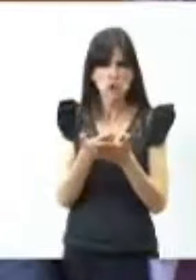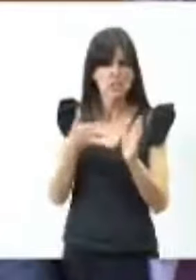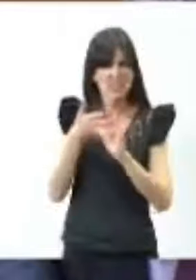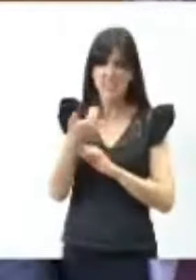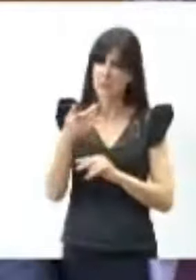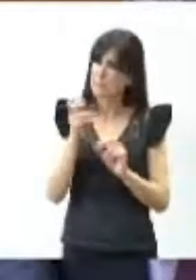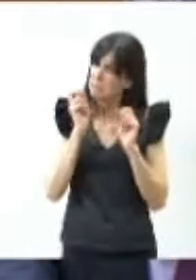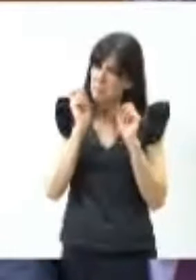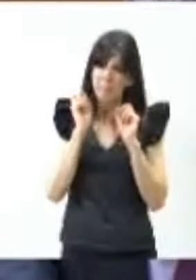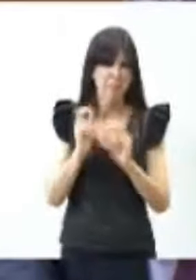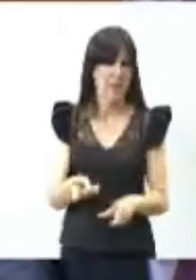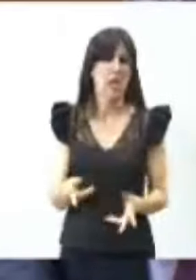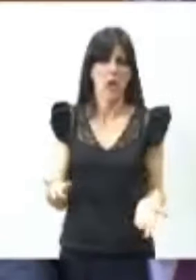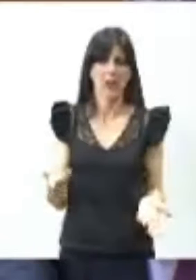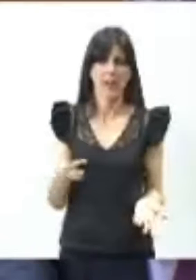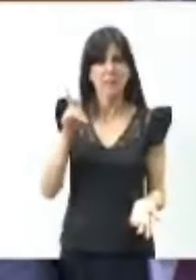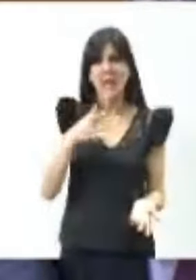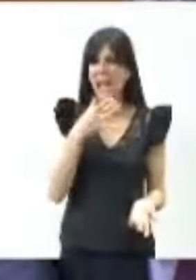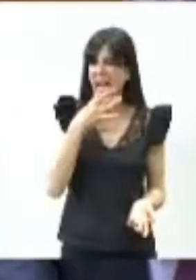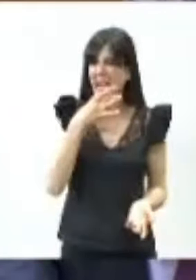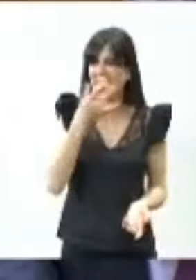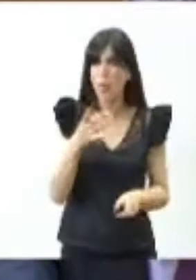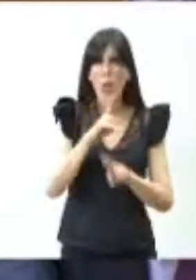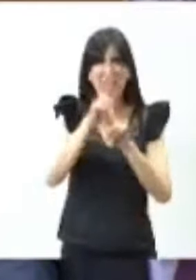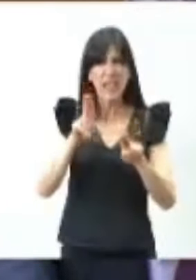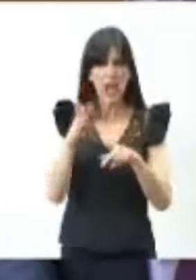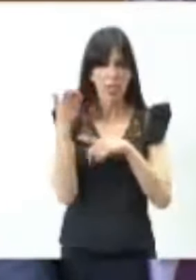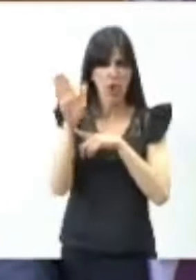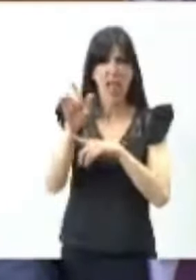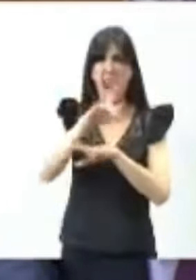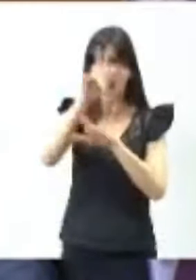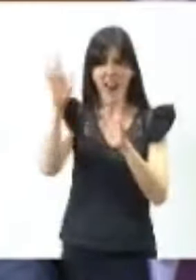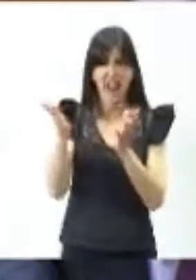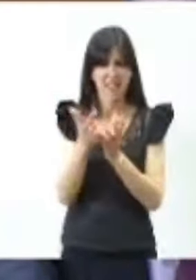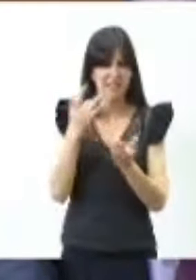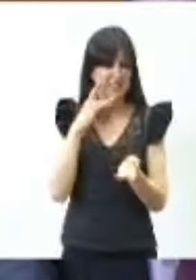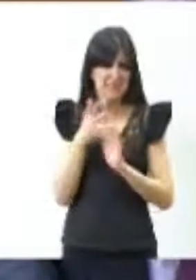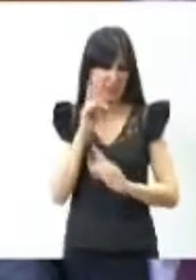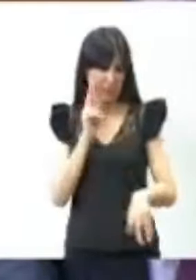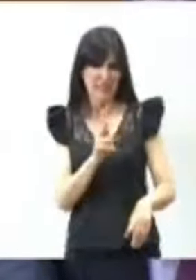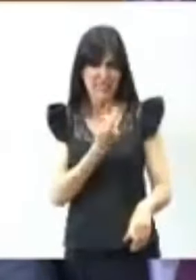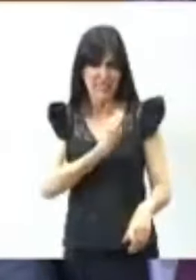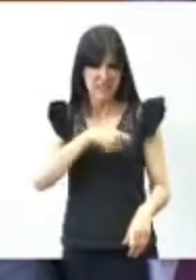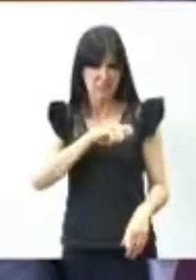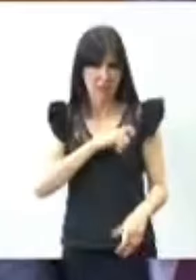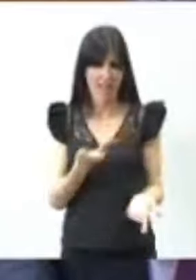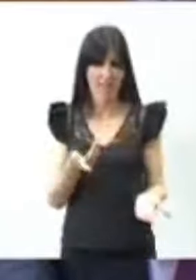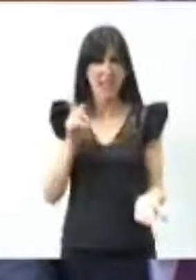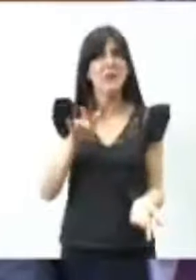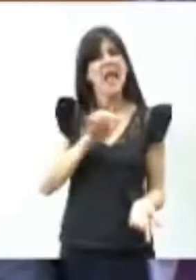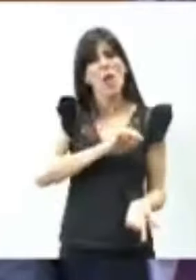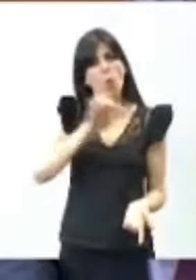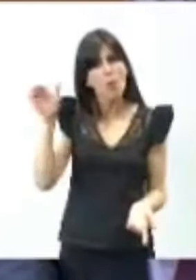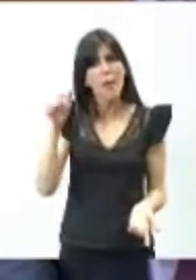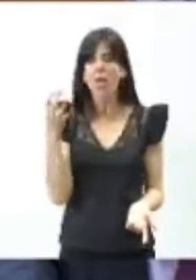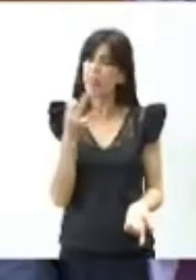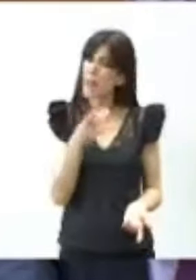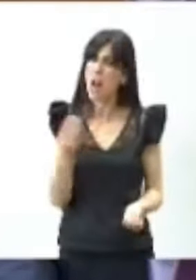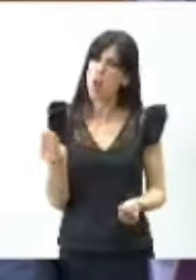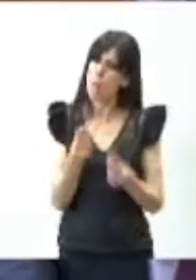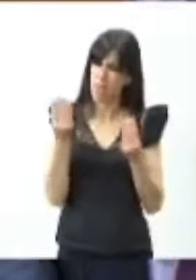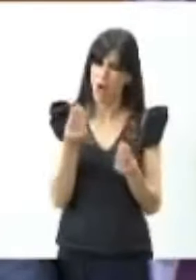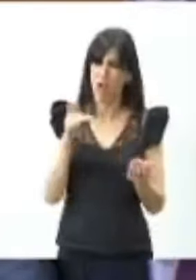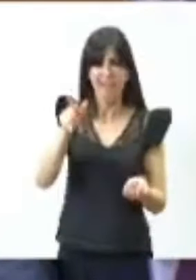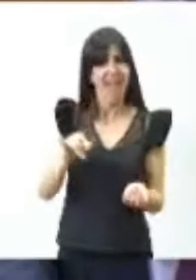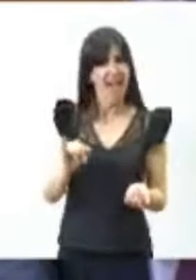es peor todavía, el ridículo internacional que hacen. Miren, España y Europa lo que se merece es algo mejor que lo que